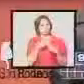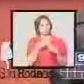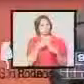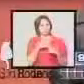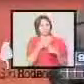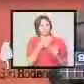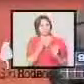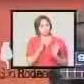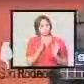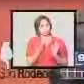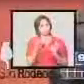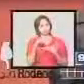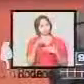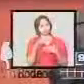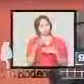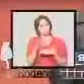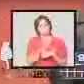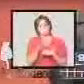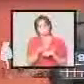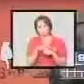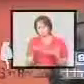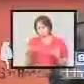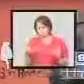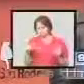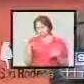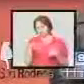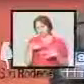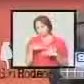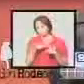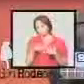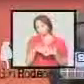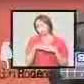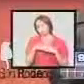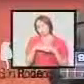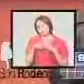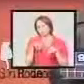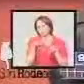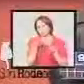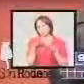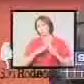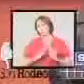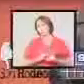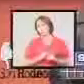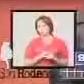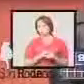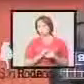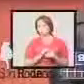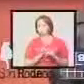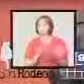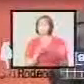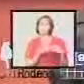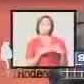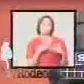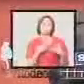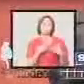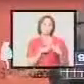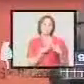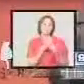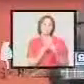SUGEF ha limitado completamente a las personas para poder adquirir su vivienda o para poder hacer cualquier negociación con el